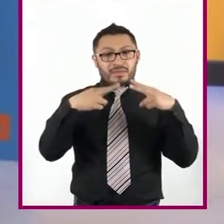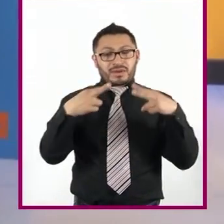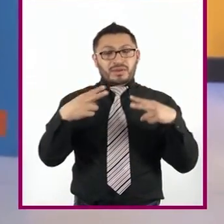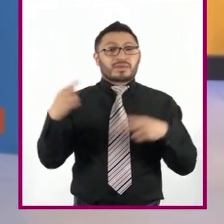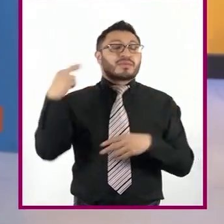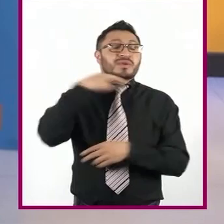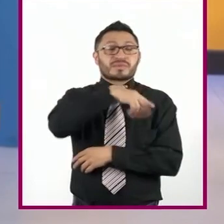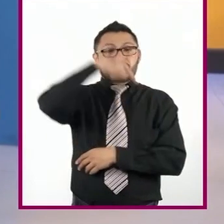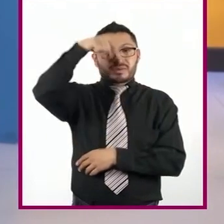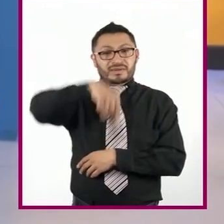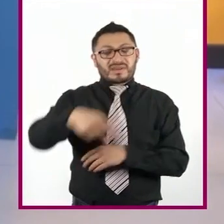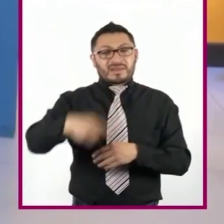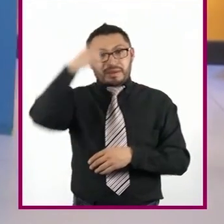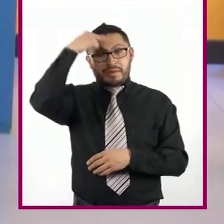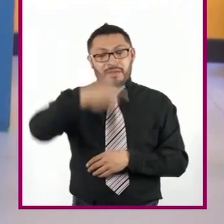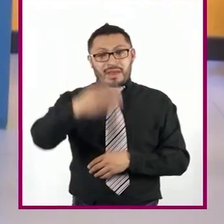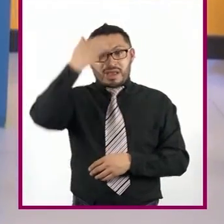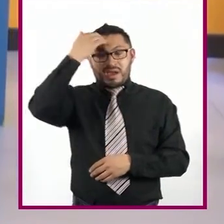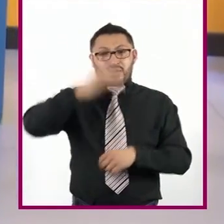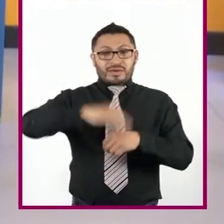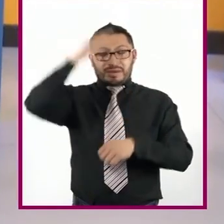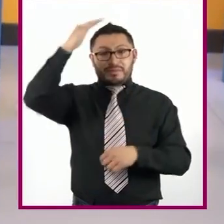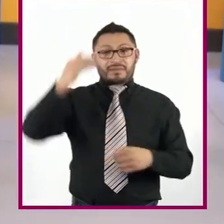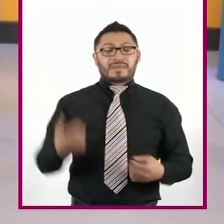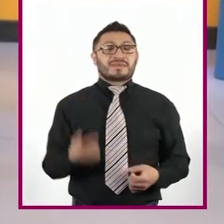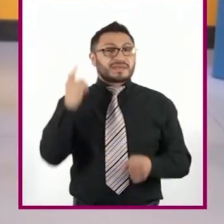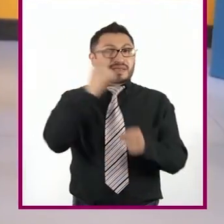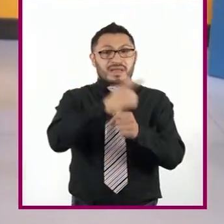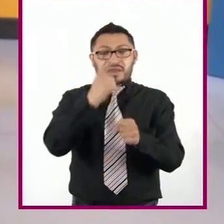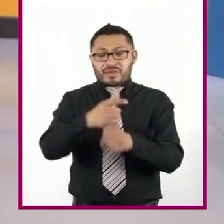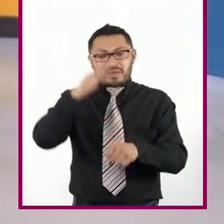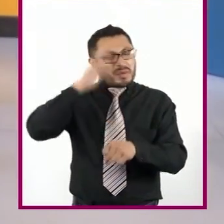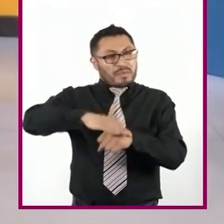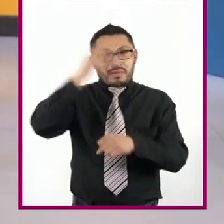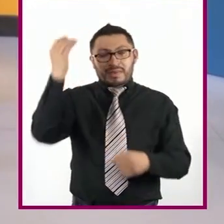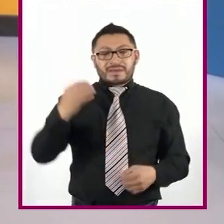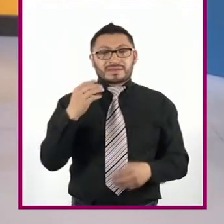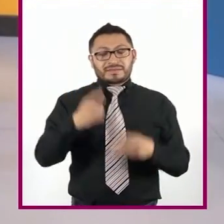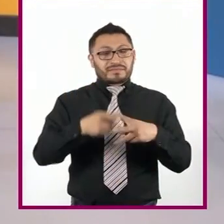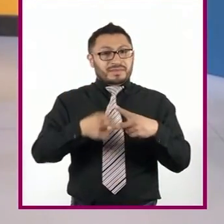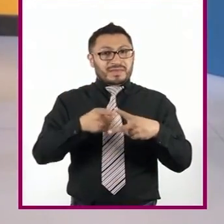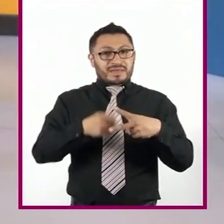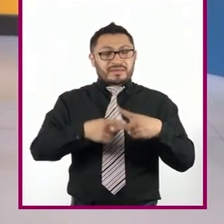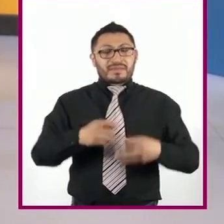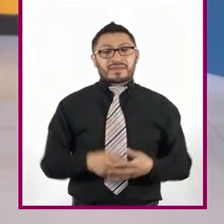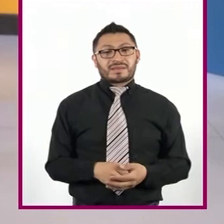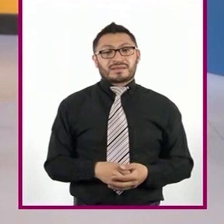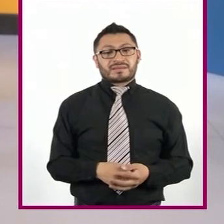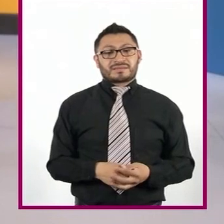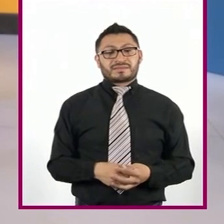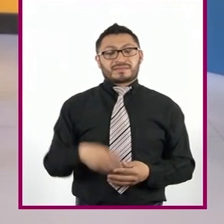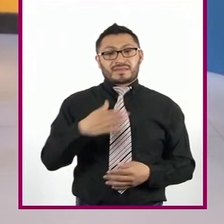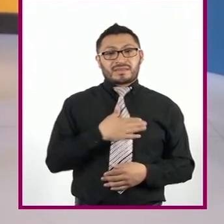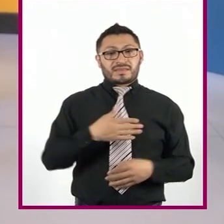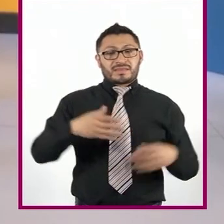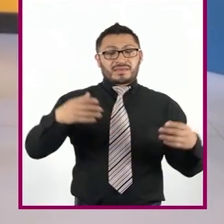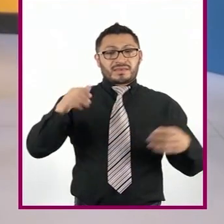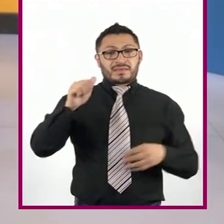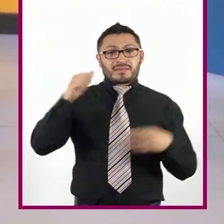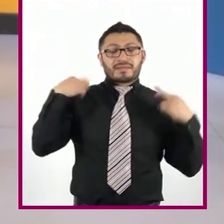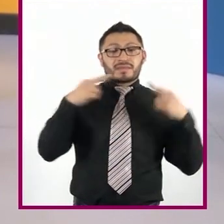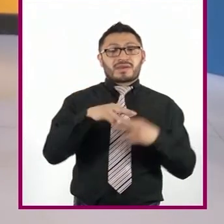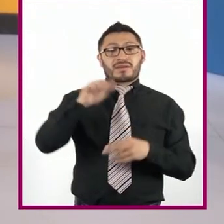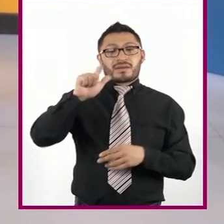ver para continuar explorando y descubriendo aún más el mundo de las matemáticas. Soy el profesor Alberto